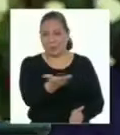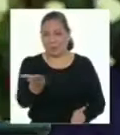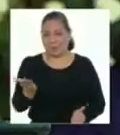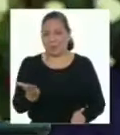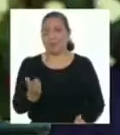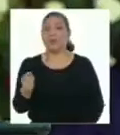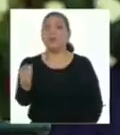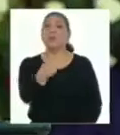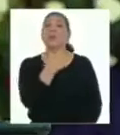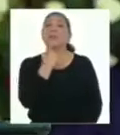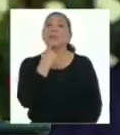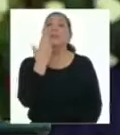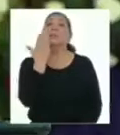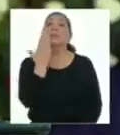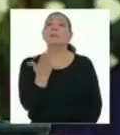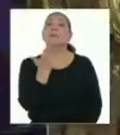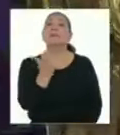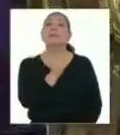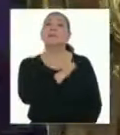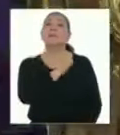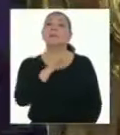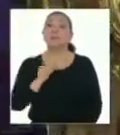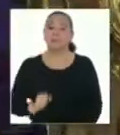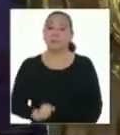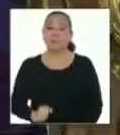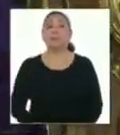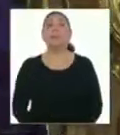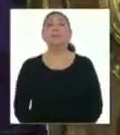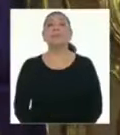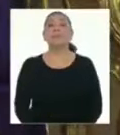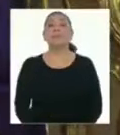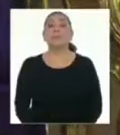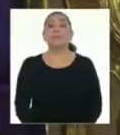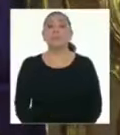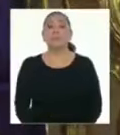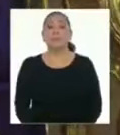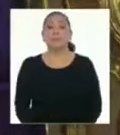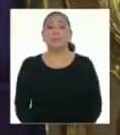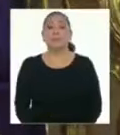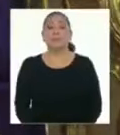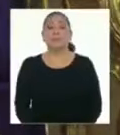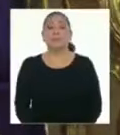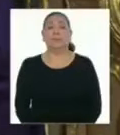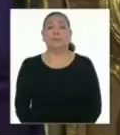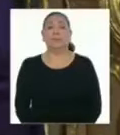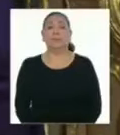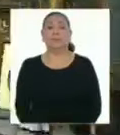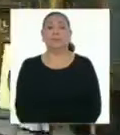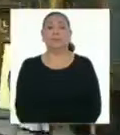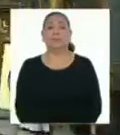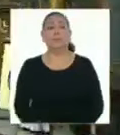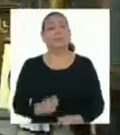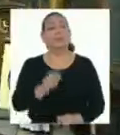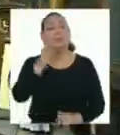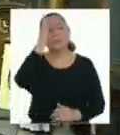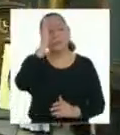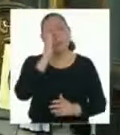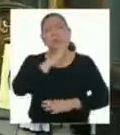Roguemos al Señor. Te lo pedimos, Señor. Padre